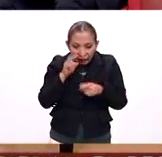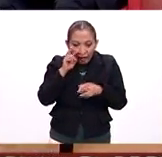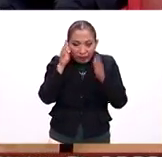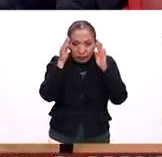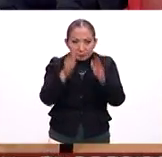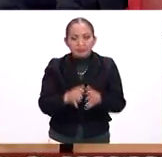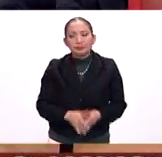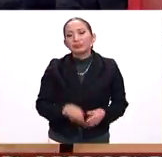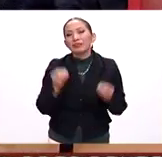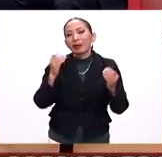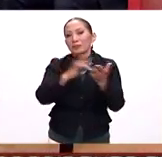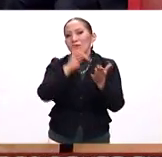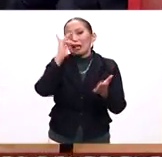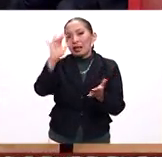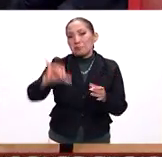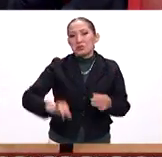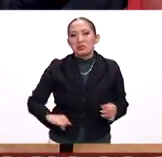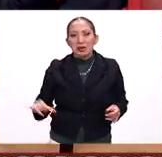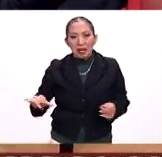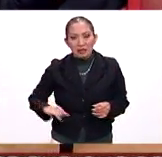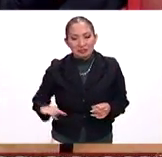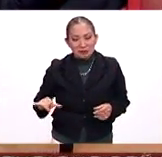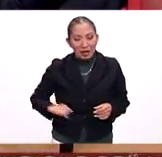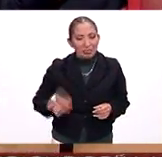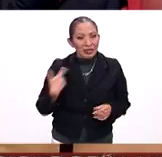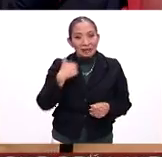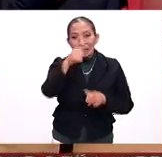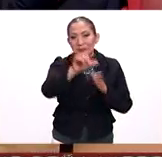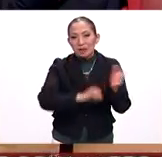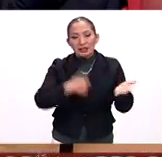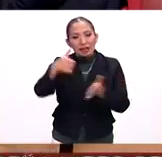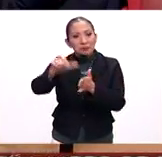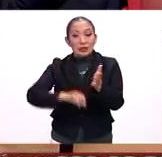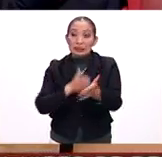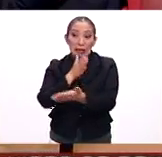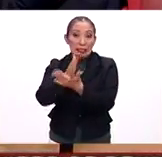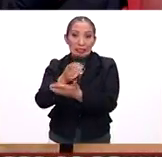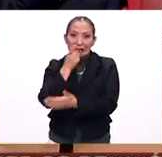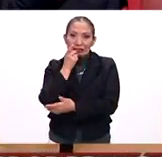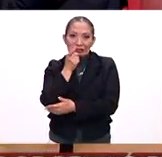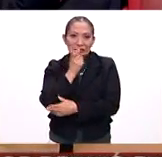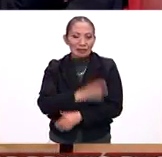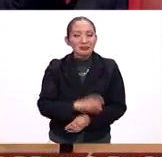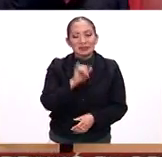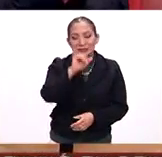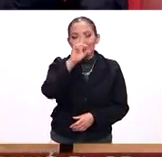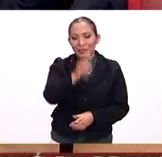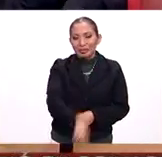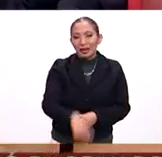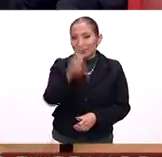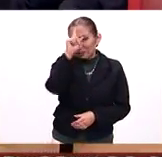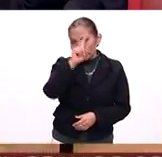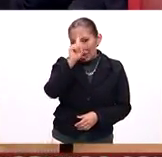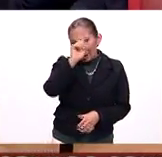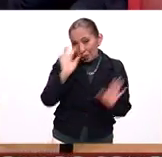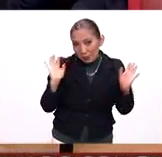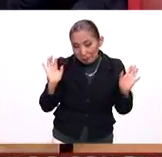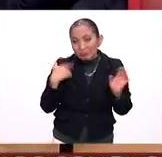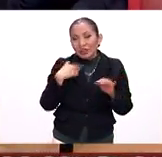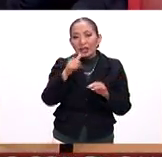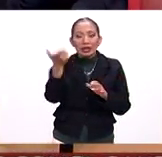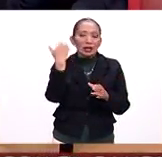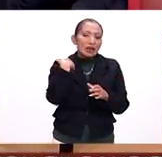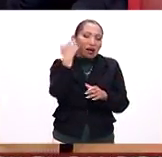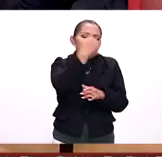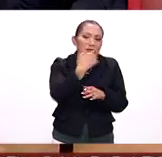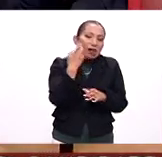sedentaria. Bueno, pues muchas gracias, muy interesante. Cada 6 meses asistir al dentista por lo pronto. Exactamente, sí, es la recomendación y también hacerse un chequeo,